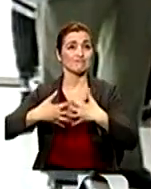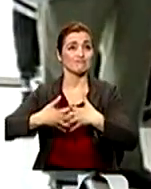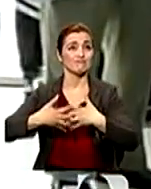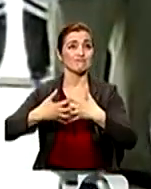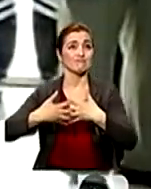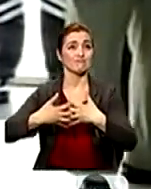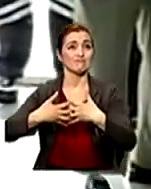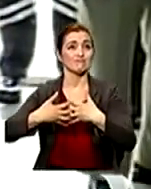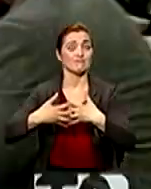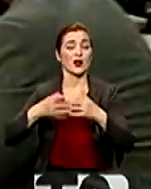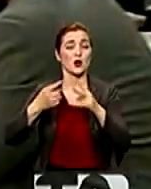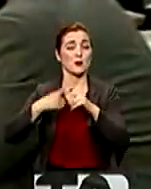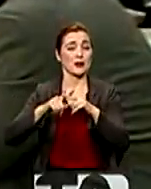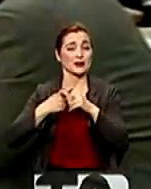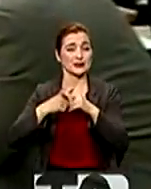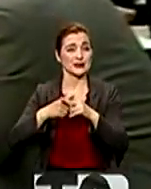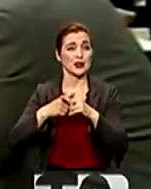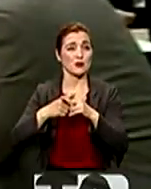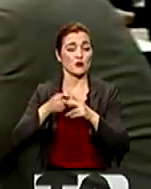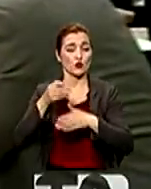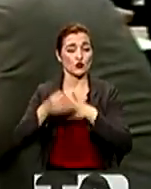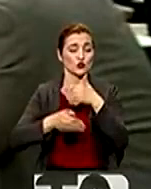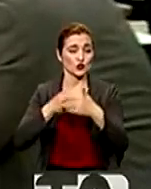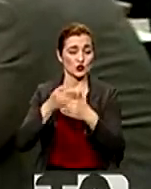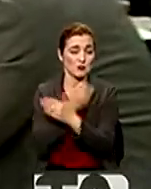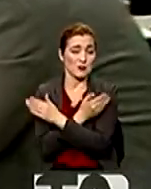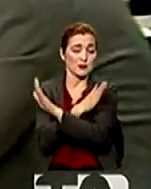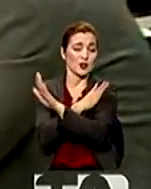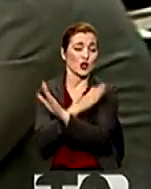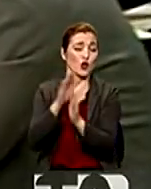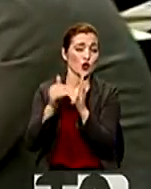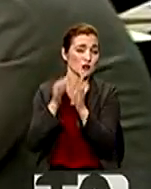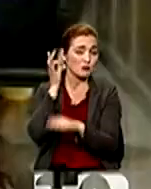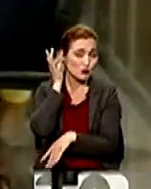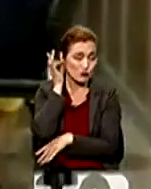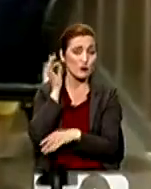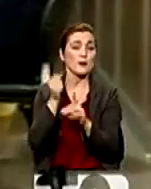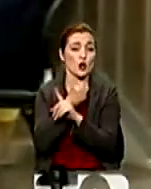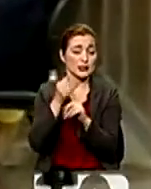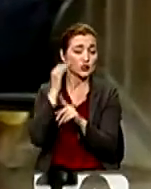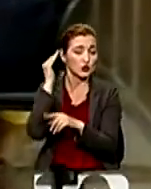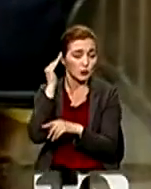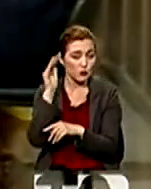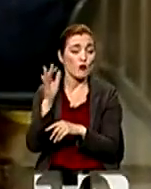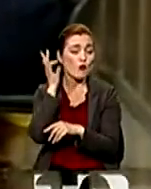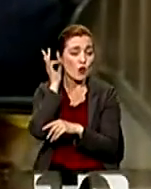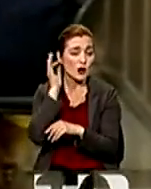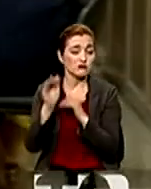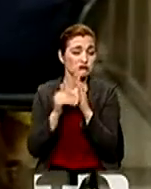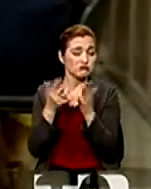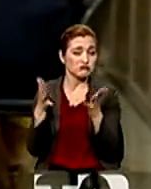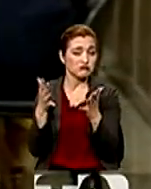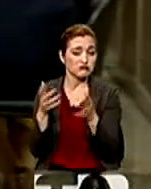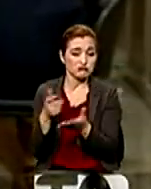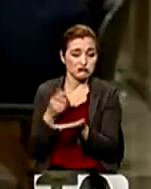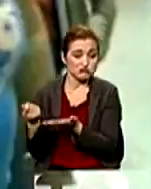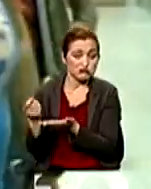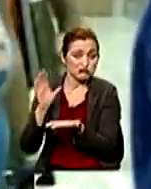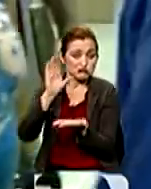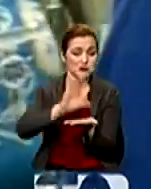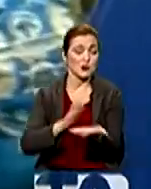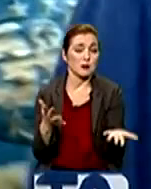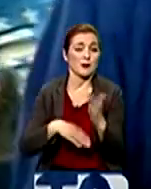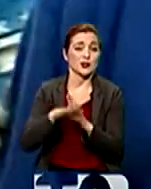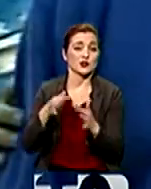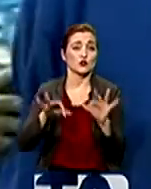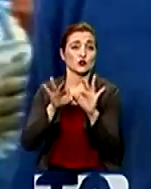iban a encender los motores para un adecuado proceso de prevención a la violencia de las mujeres no han recibido casi nada. Y esto era lo más importante porque era el